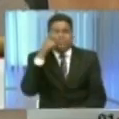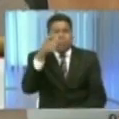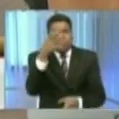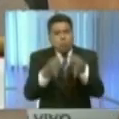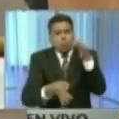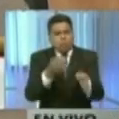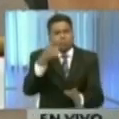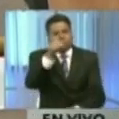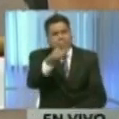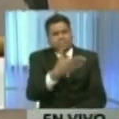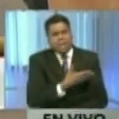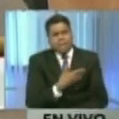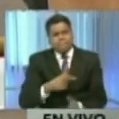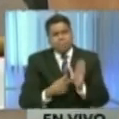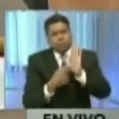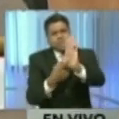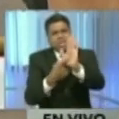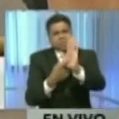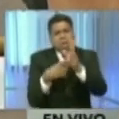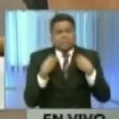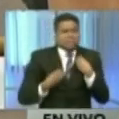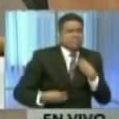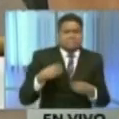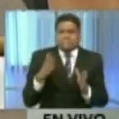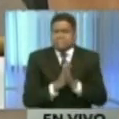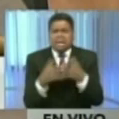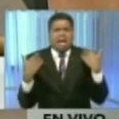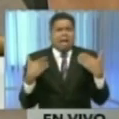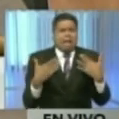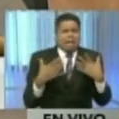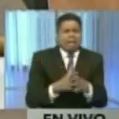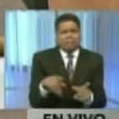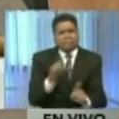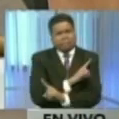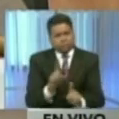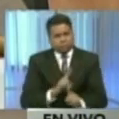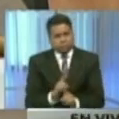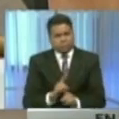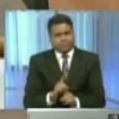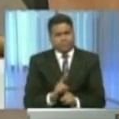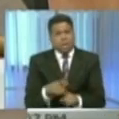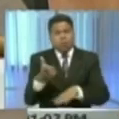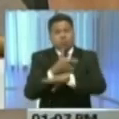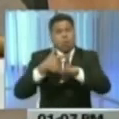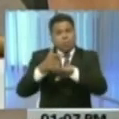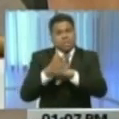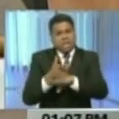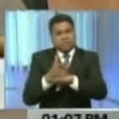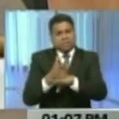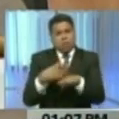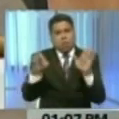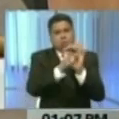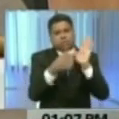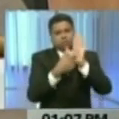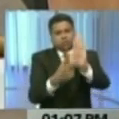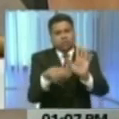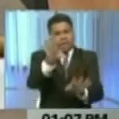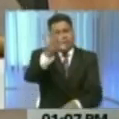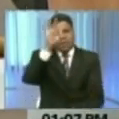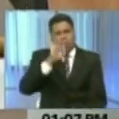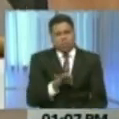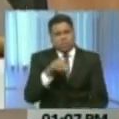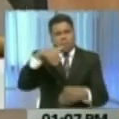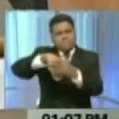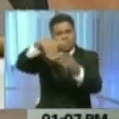están demostrando es desesperación por derrocar a un gobierno legítimo y constitucional, que en última instancia